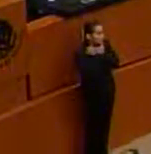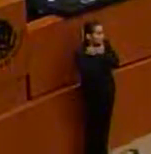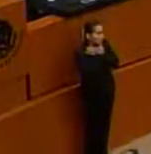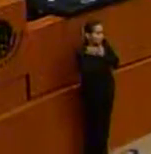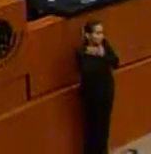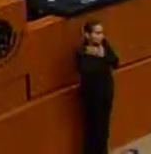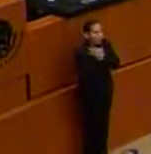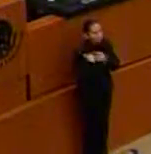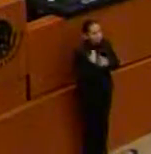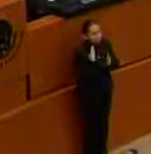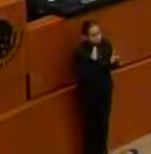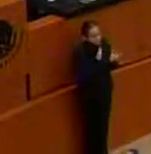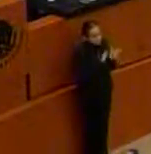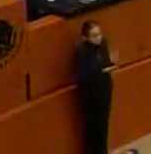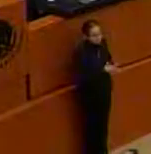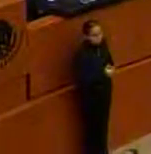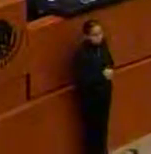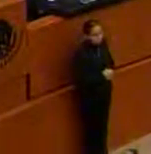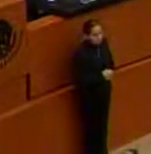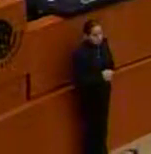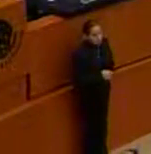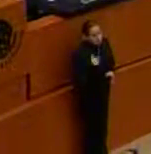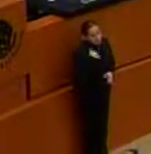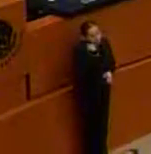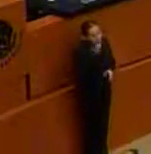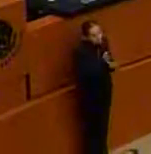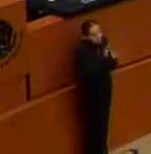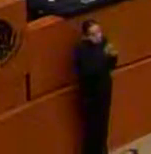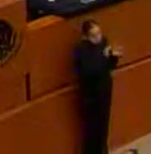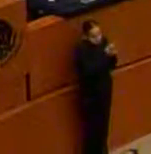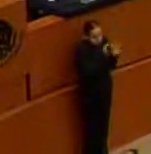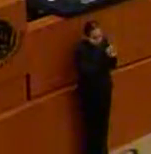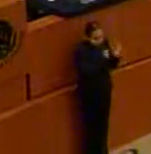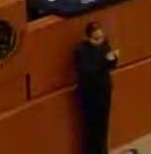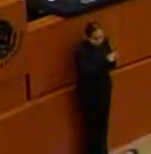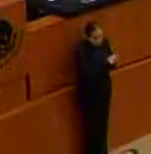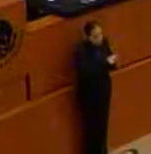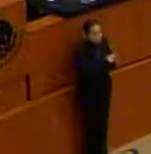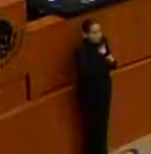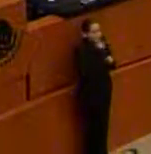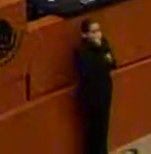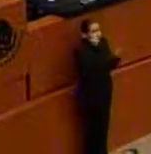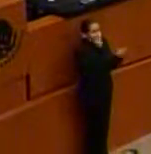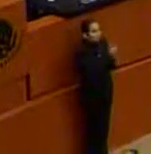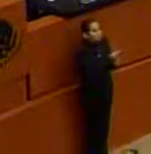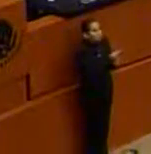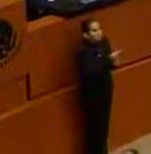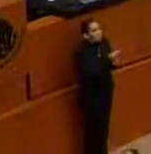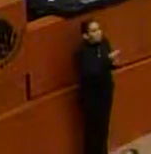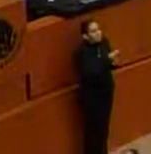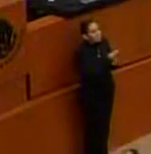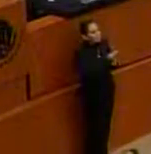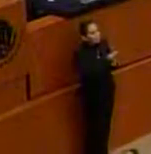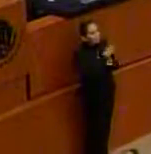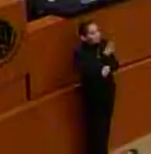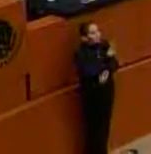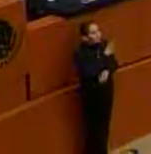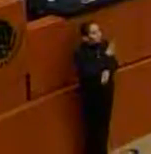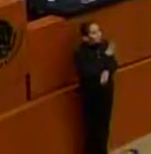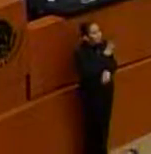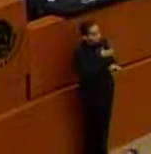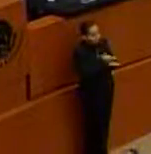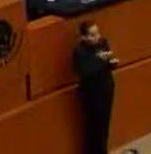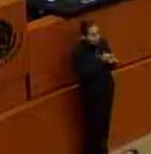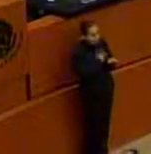Finlandia, que se planteará a continuación. Lo que yo quisiera destacar es que en el mundo ha sido